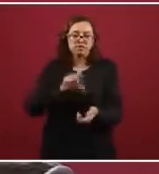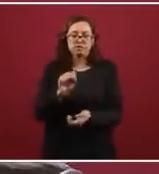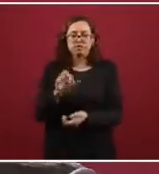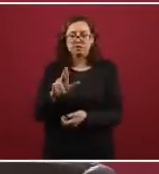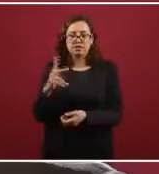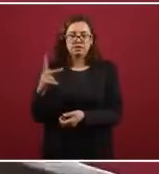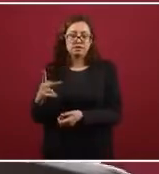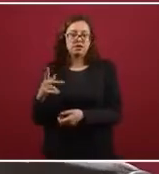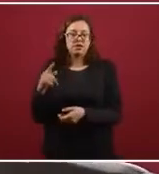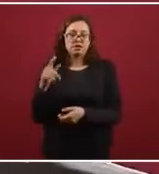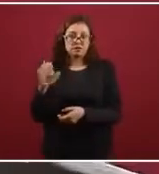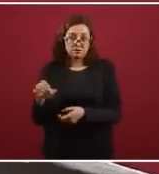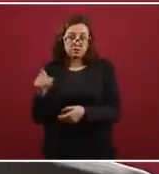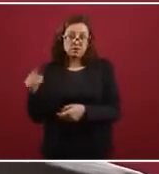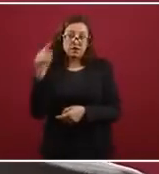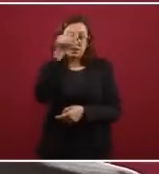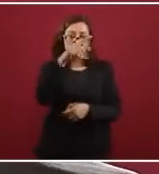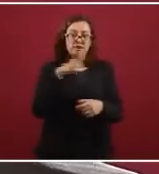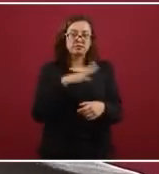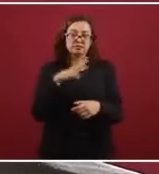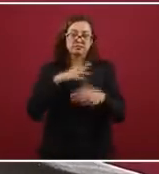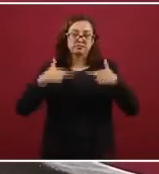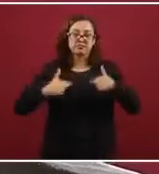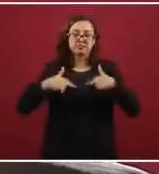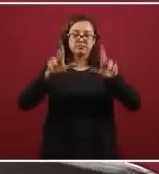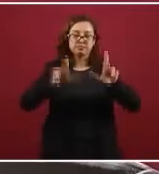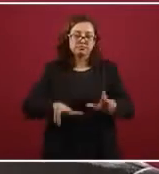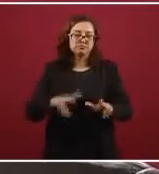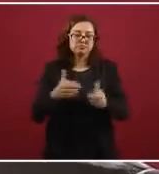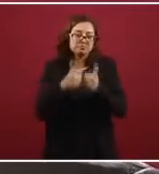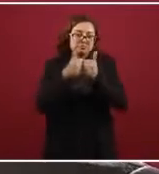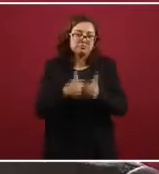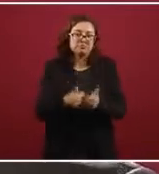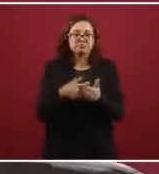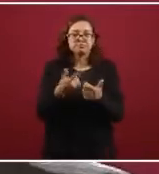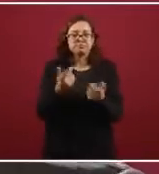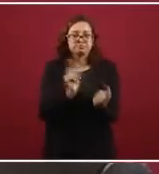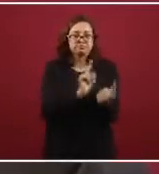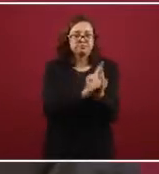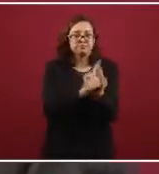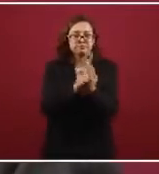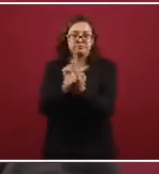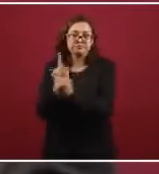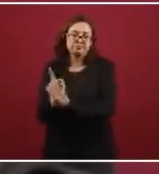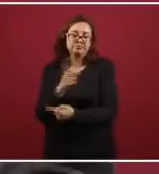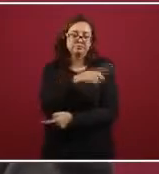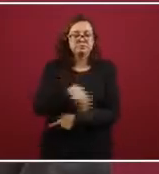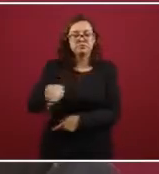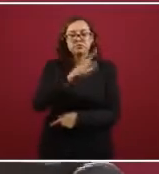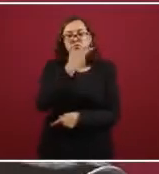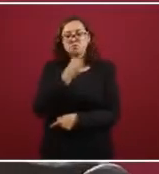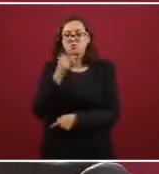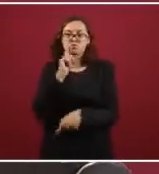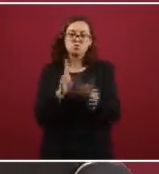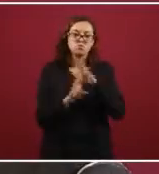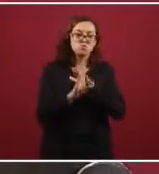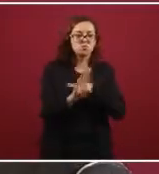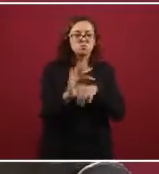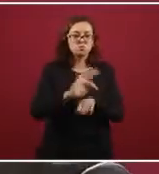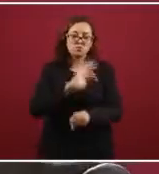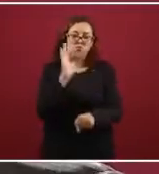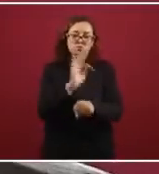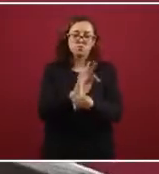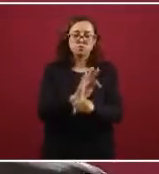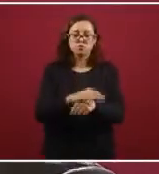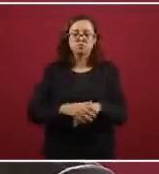allá, y ese es el plan con el que estamos trabajando ahorita, para ser eficaces en la defensa de las y los mexicanos en